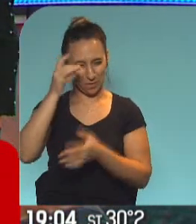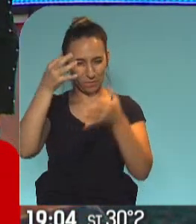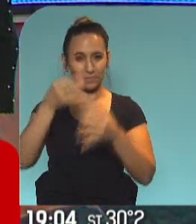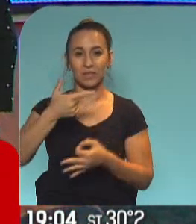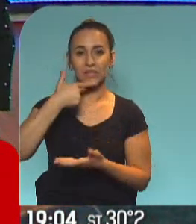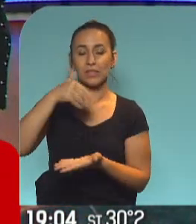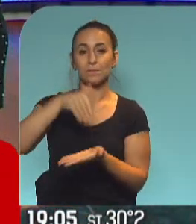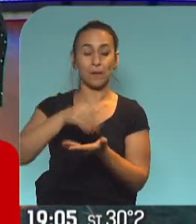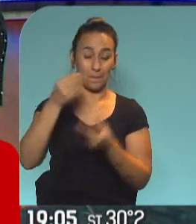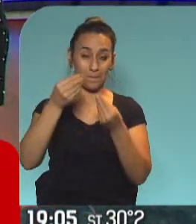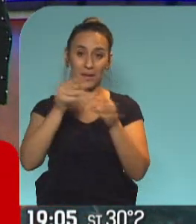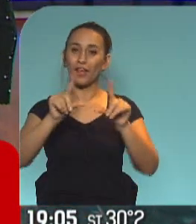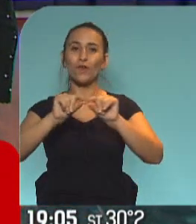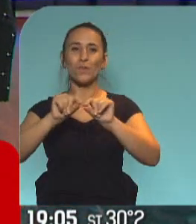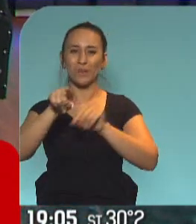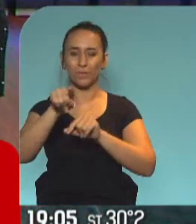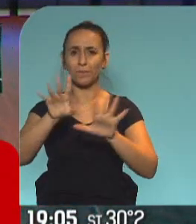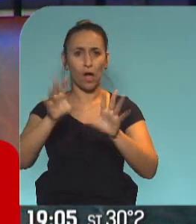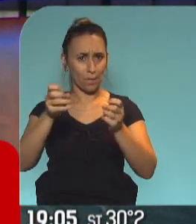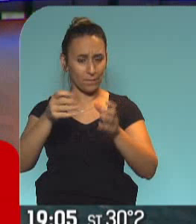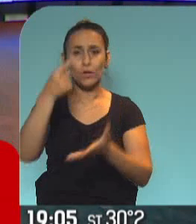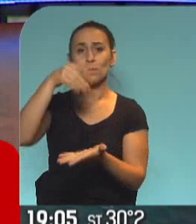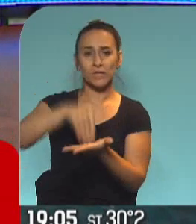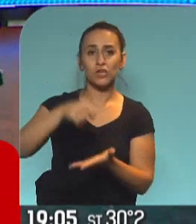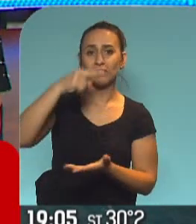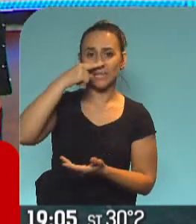17 millones, me perdí con los números, no estaba bien,